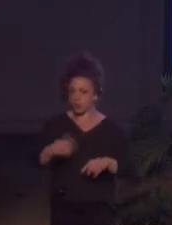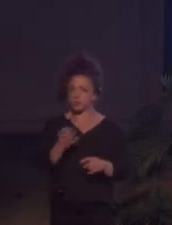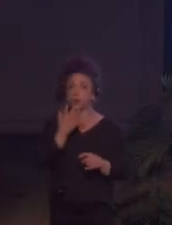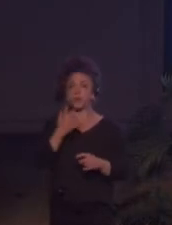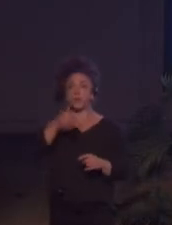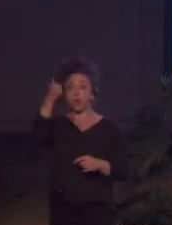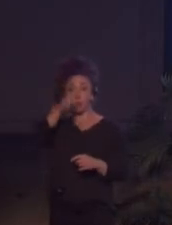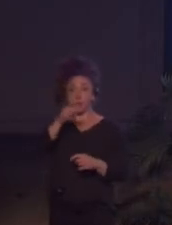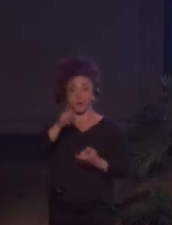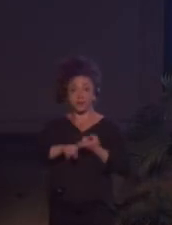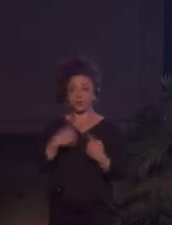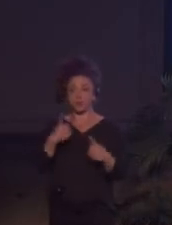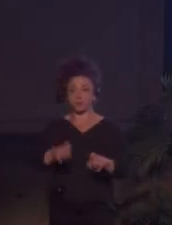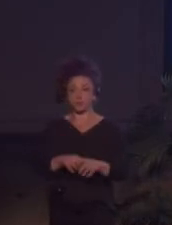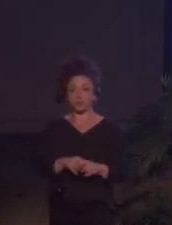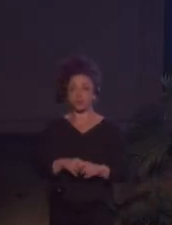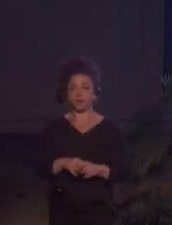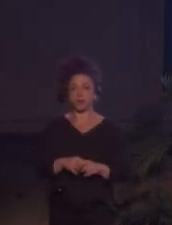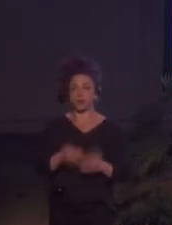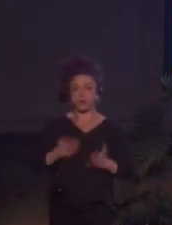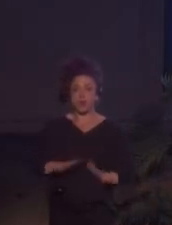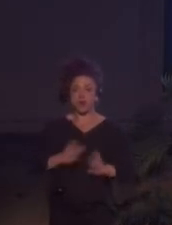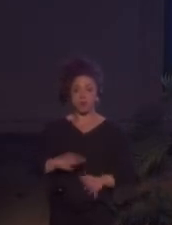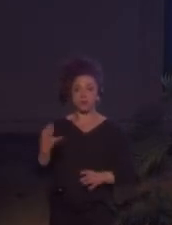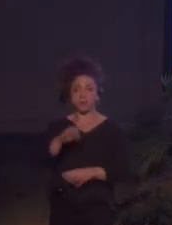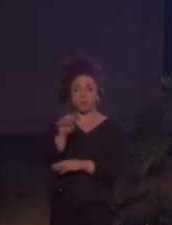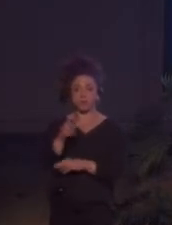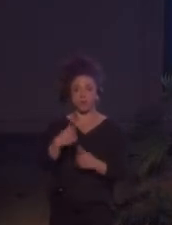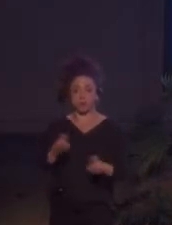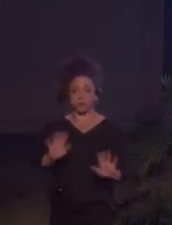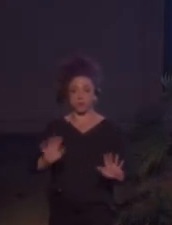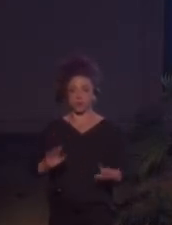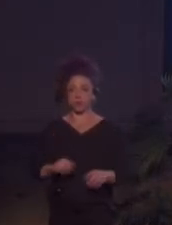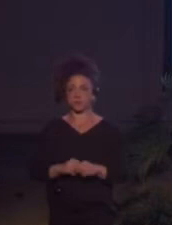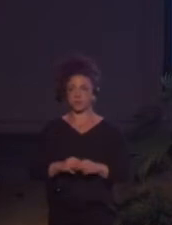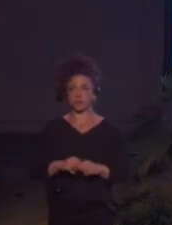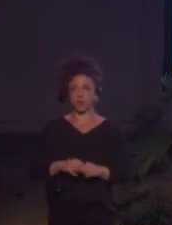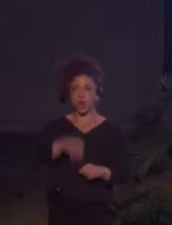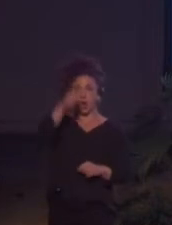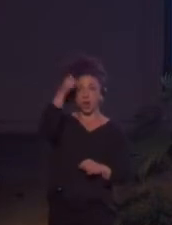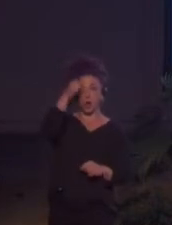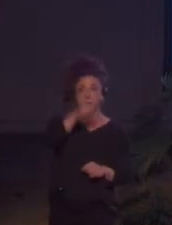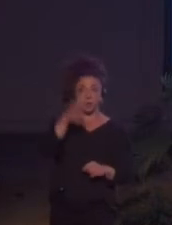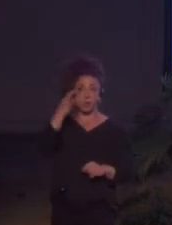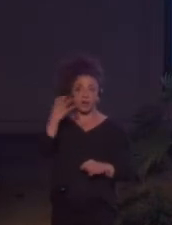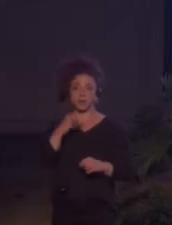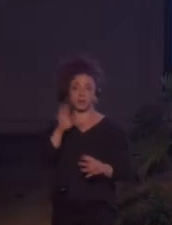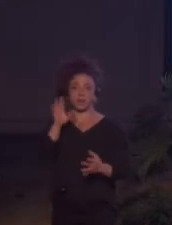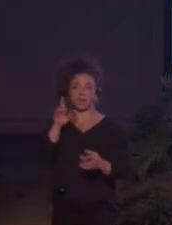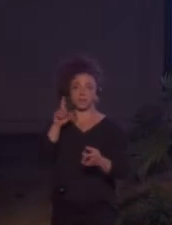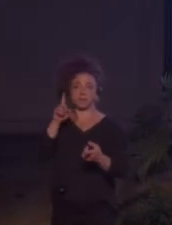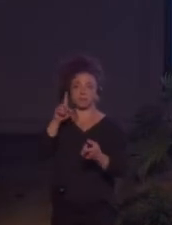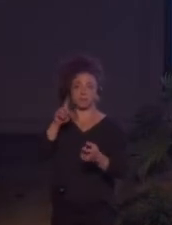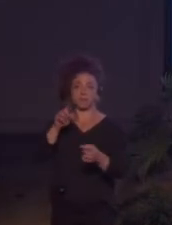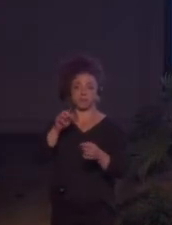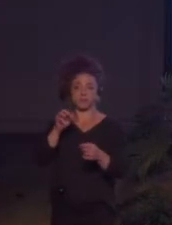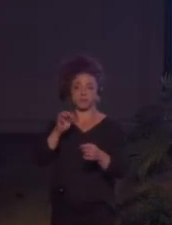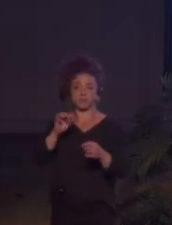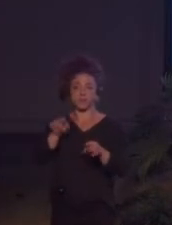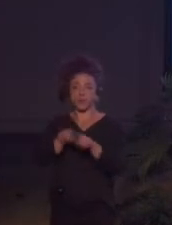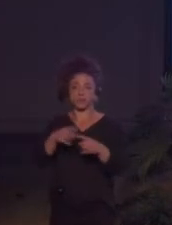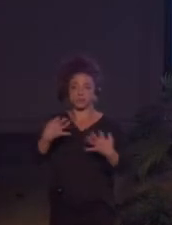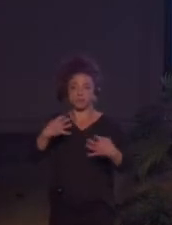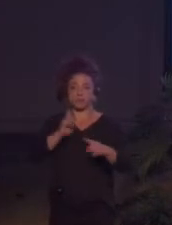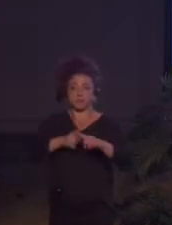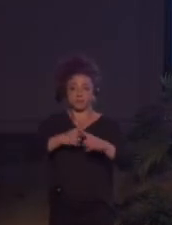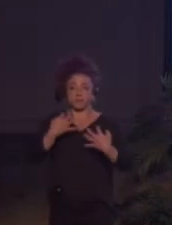hombre, ni tener hijos, ni ser hetero. O sea, eso sí que hemos sido capaces de romperlo. Pero, sin embargo,